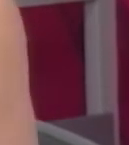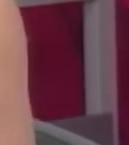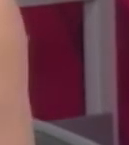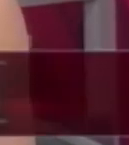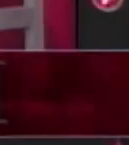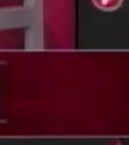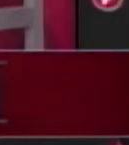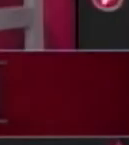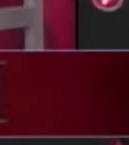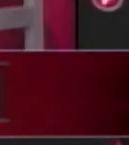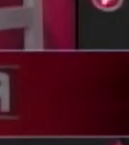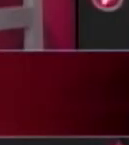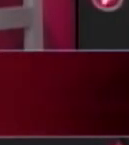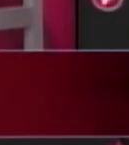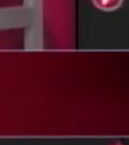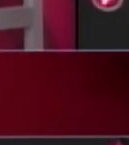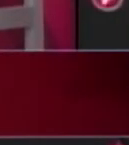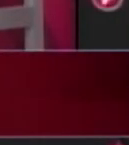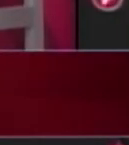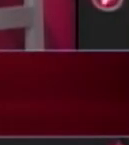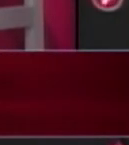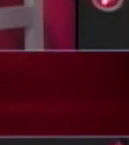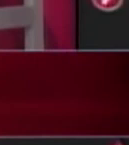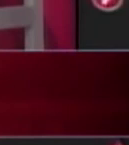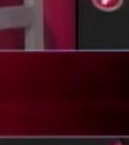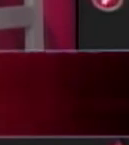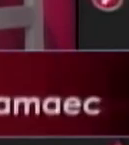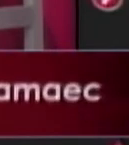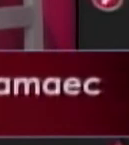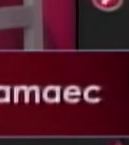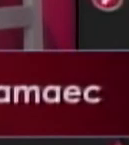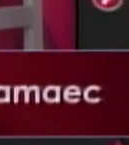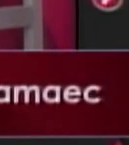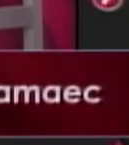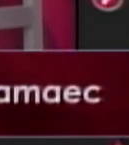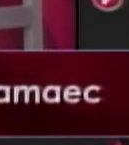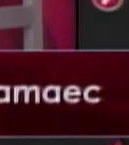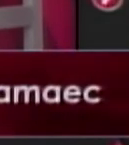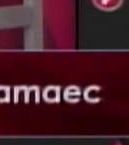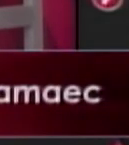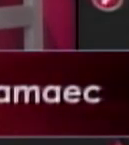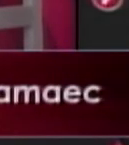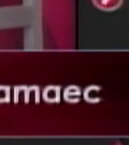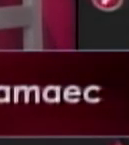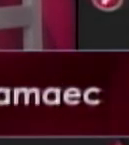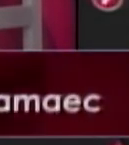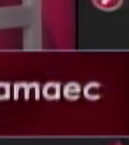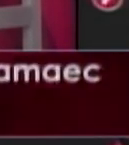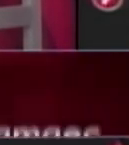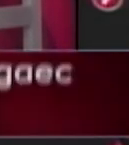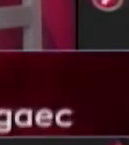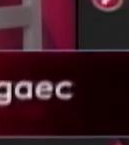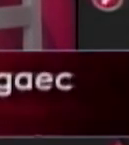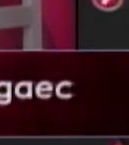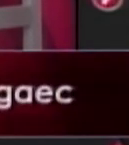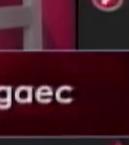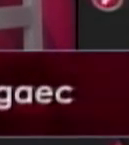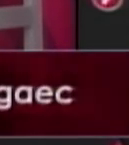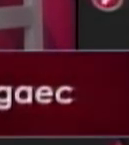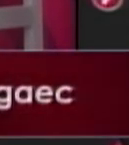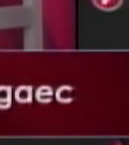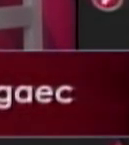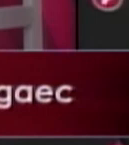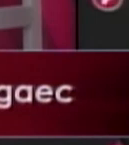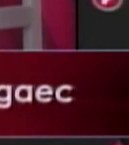Además, pueden compartirlas a través del Facebook y YouTube. Nuestra dirección es www.telerama.se. Ahora está totalmente renovada, así que